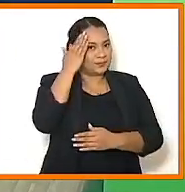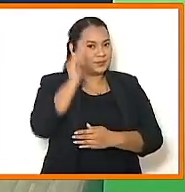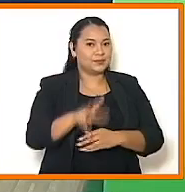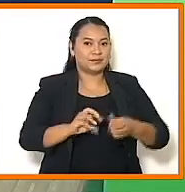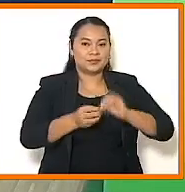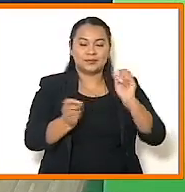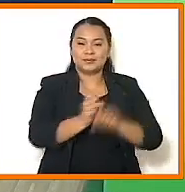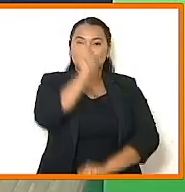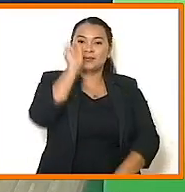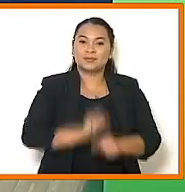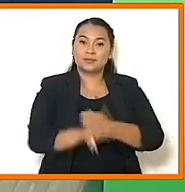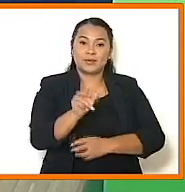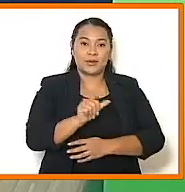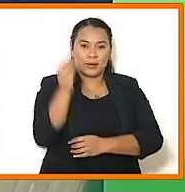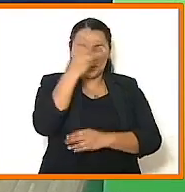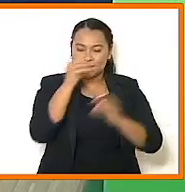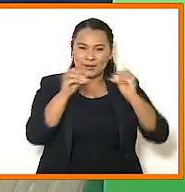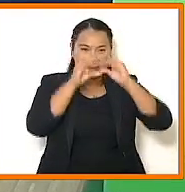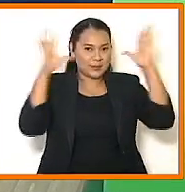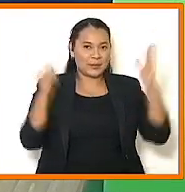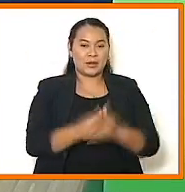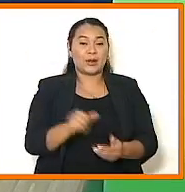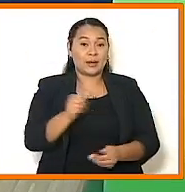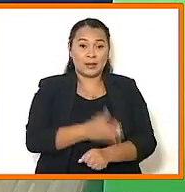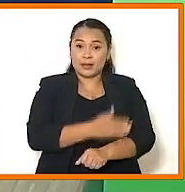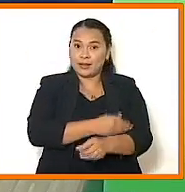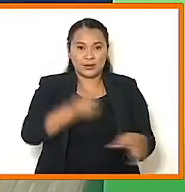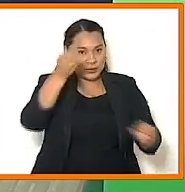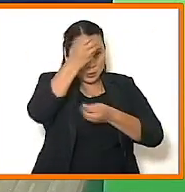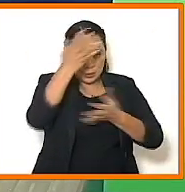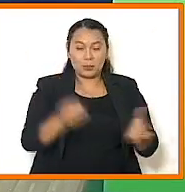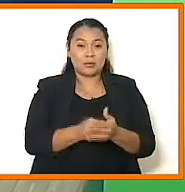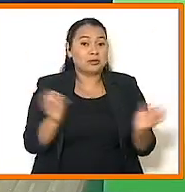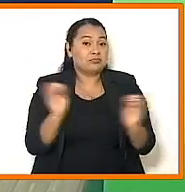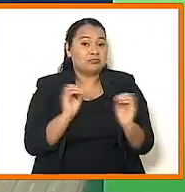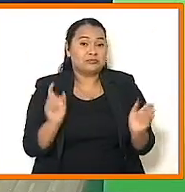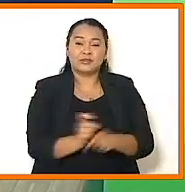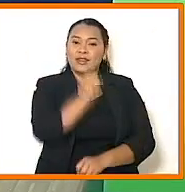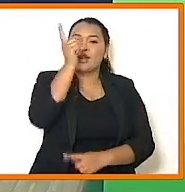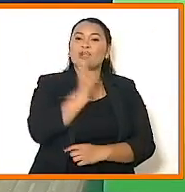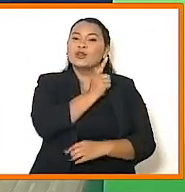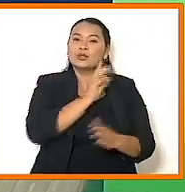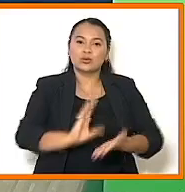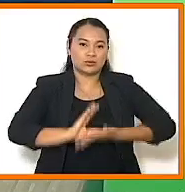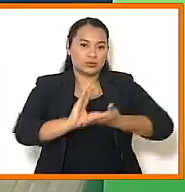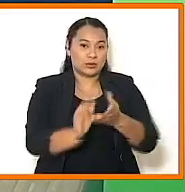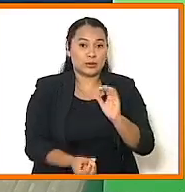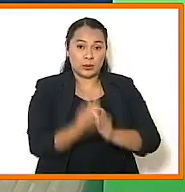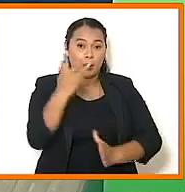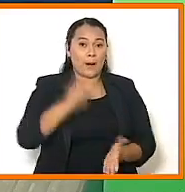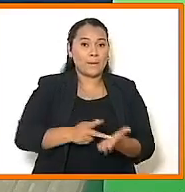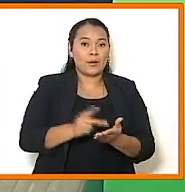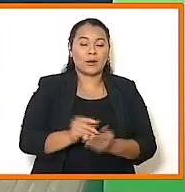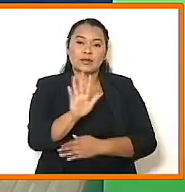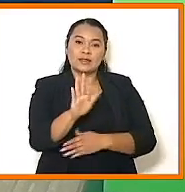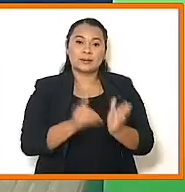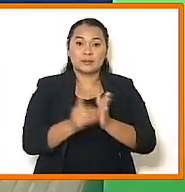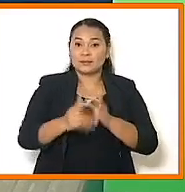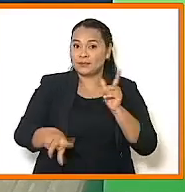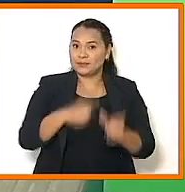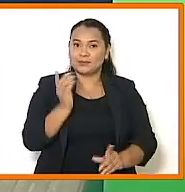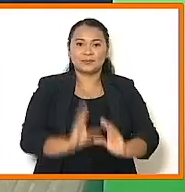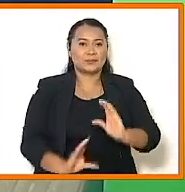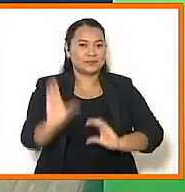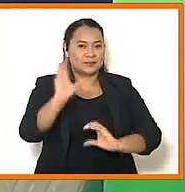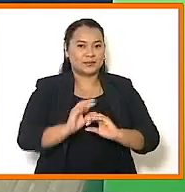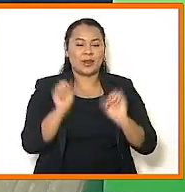mañana. Pero antes te cuento que no hubo ganador en nuestro Loto Super Premio y nuestro nuevo monto está en 5 millones de lempiras con su jugada doble.